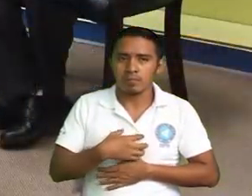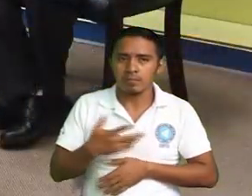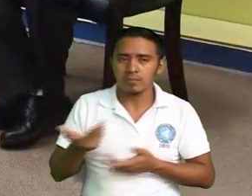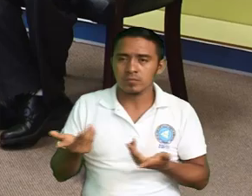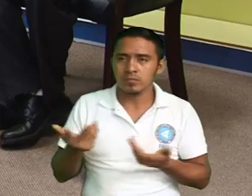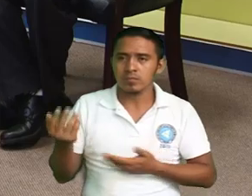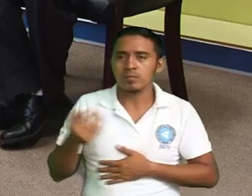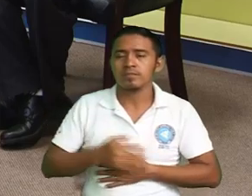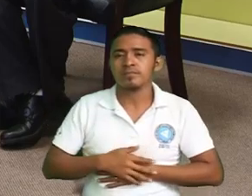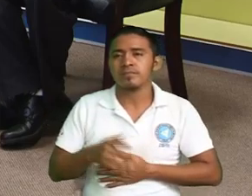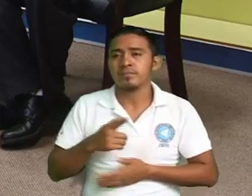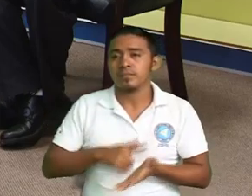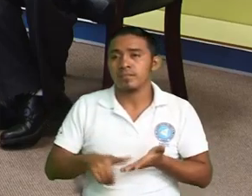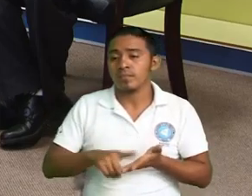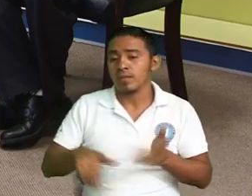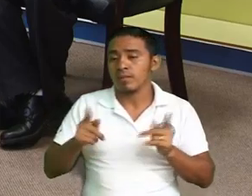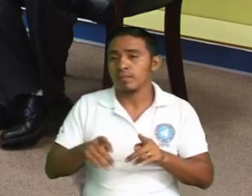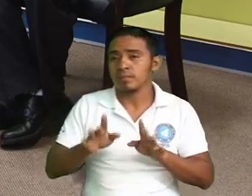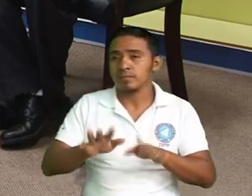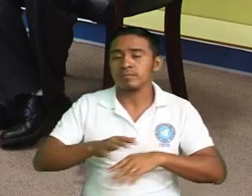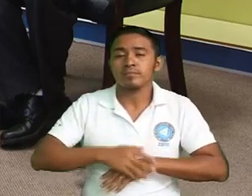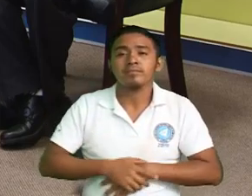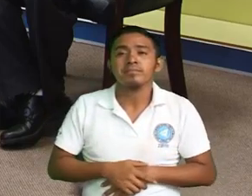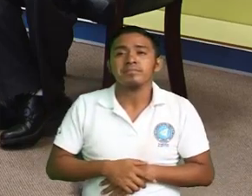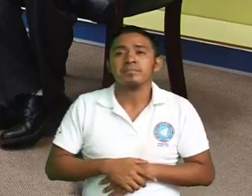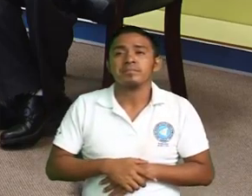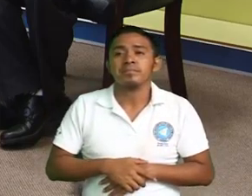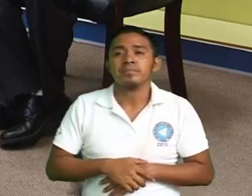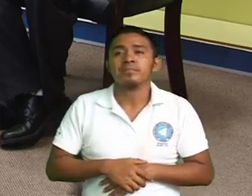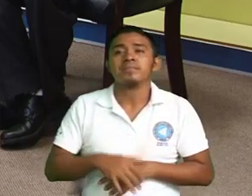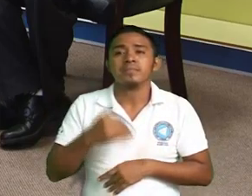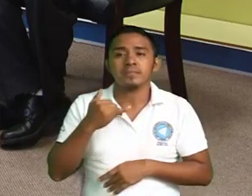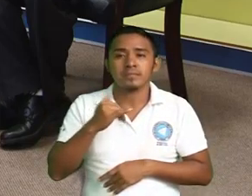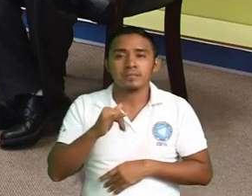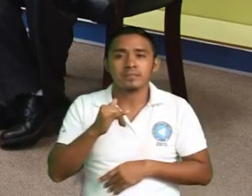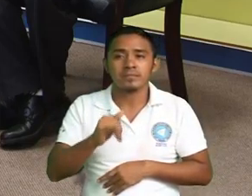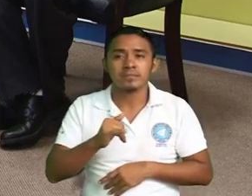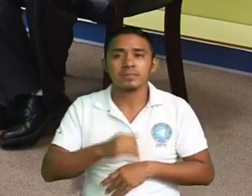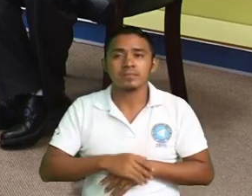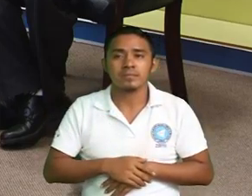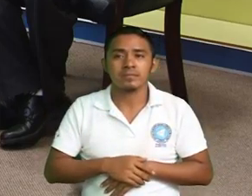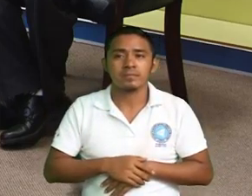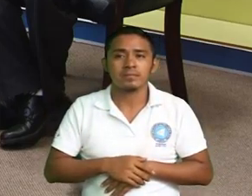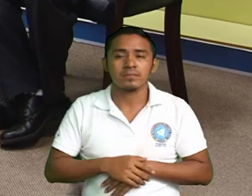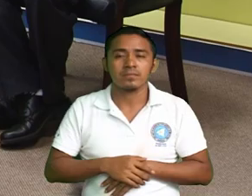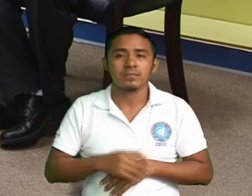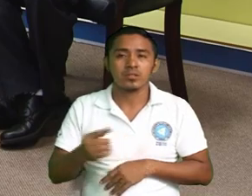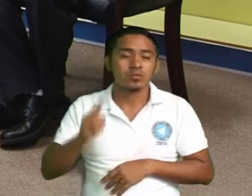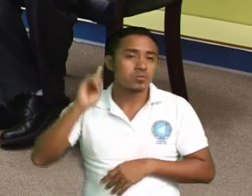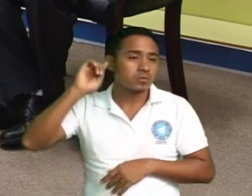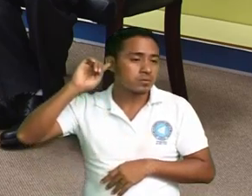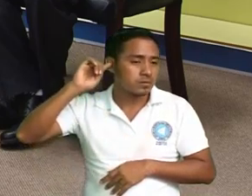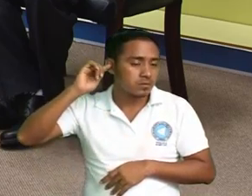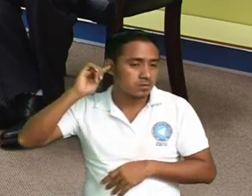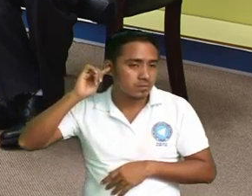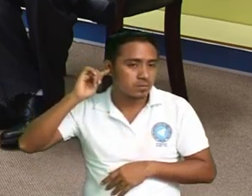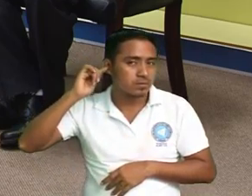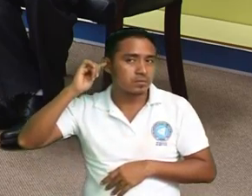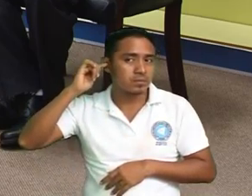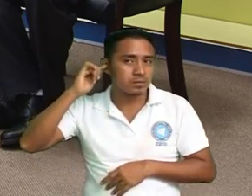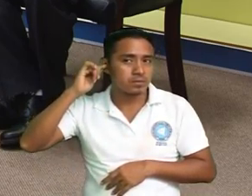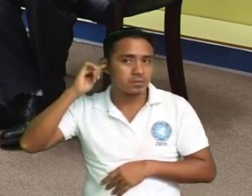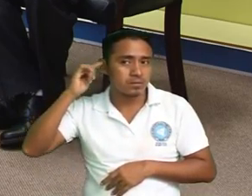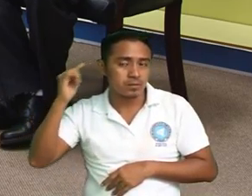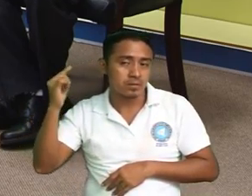personal. El aseo personal está permitido hasta la entrada del conducto. Luego de